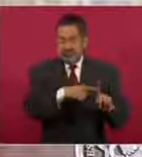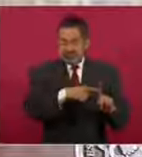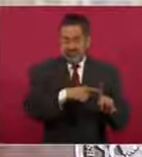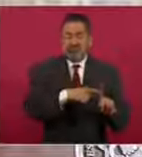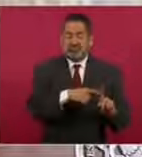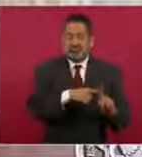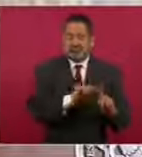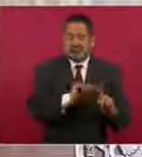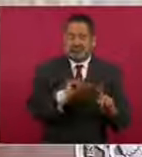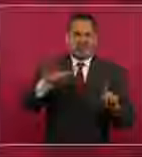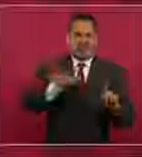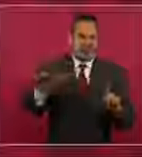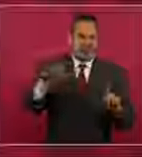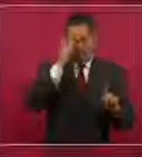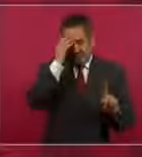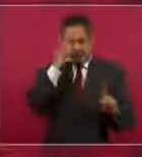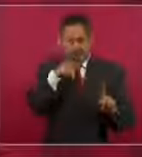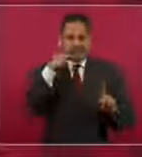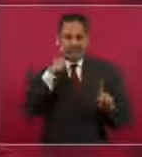muy famoso